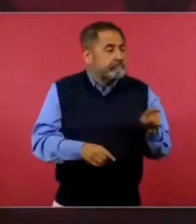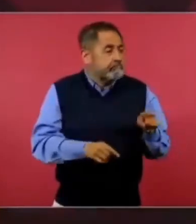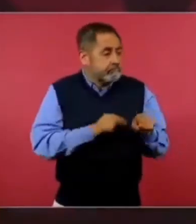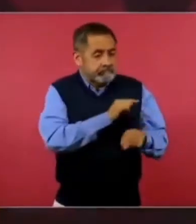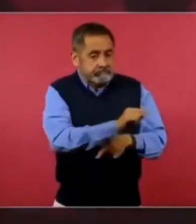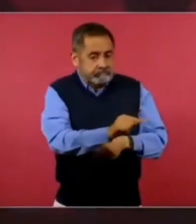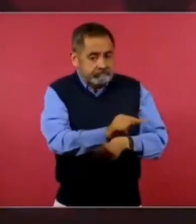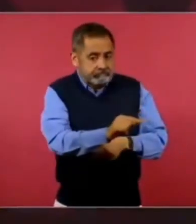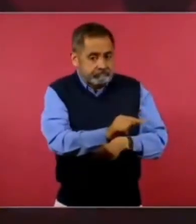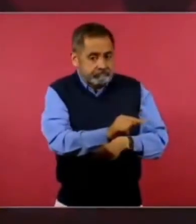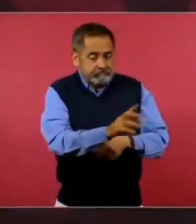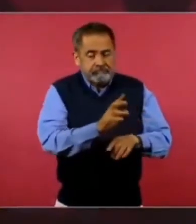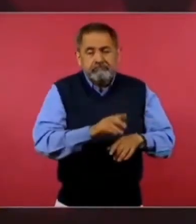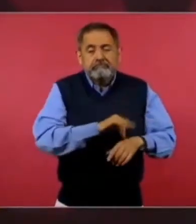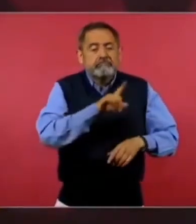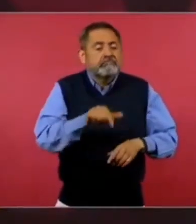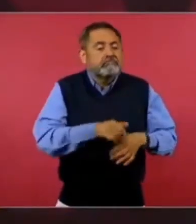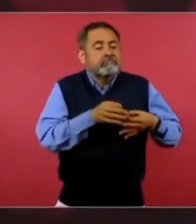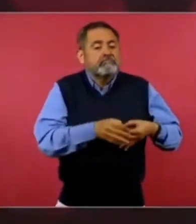y se han dejado